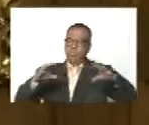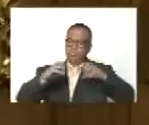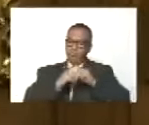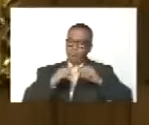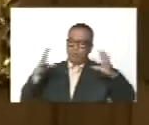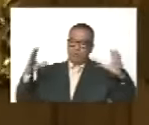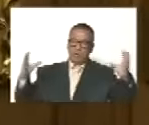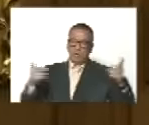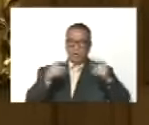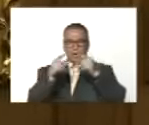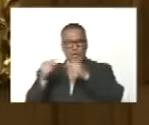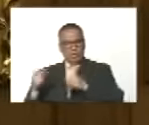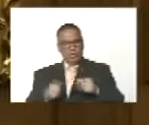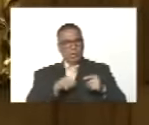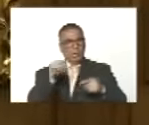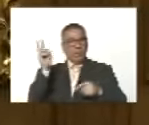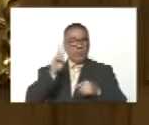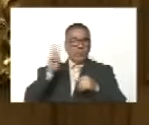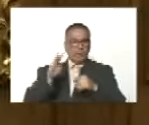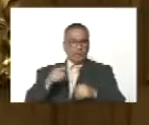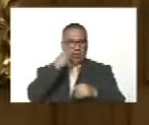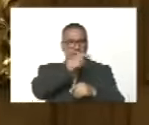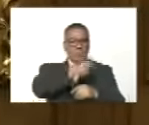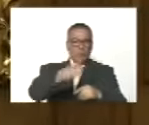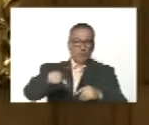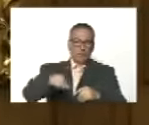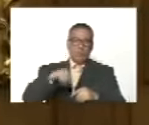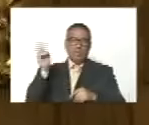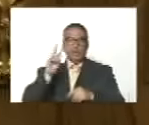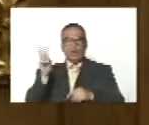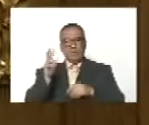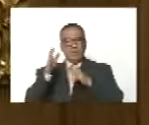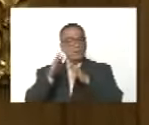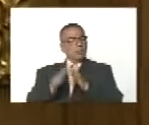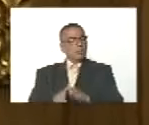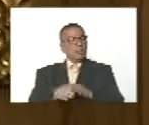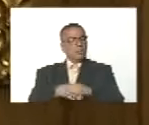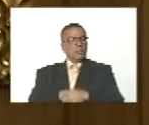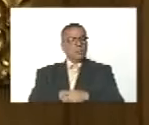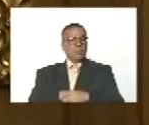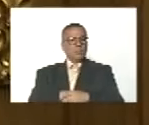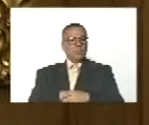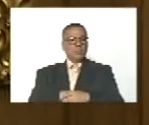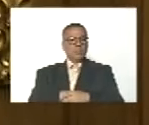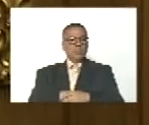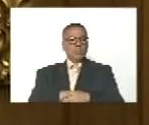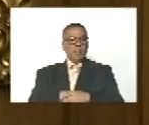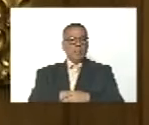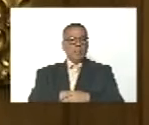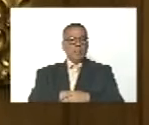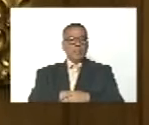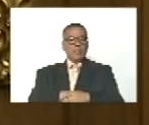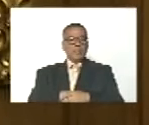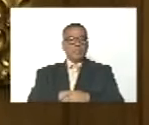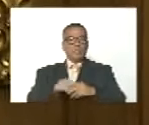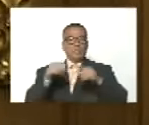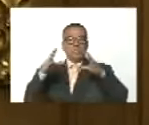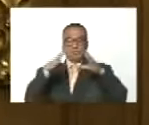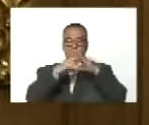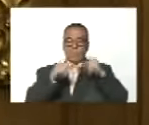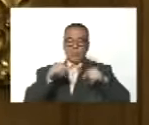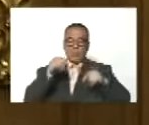contra la economía venezolana, contra el pueblo venezolano, que los